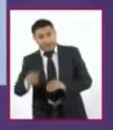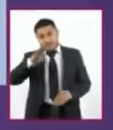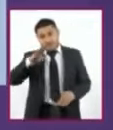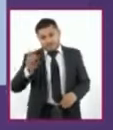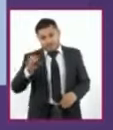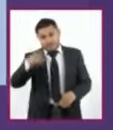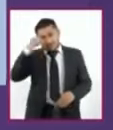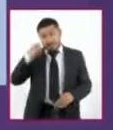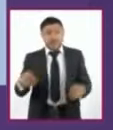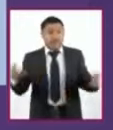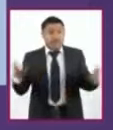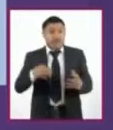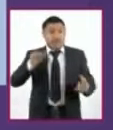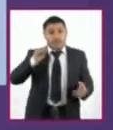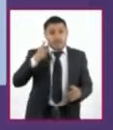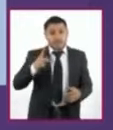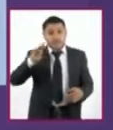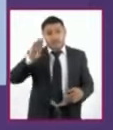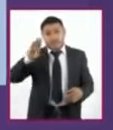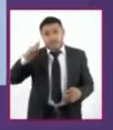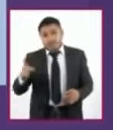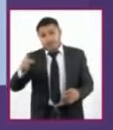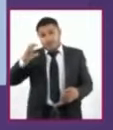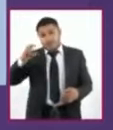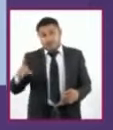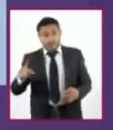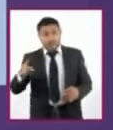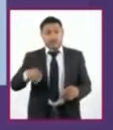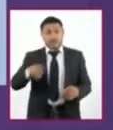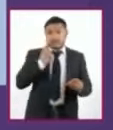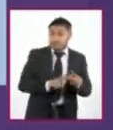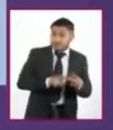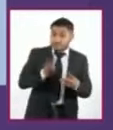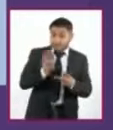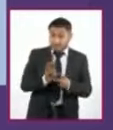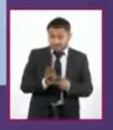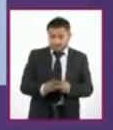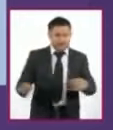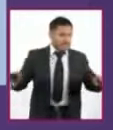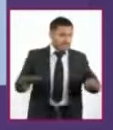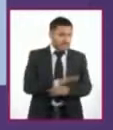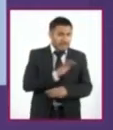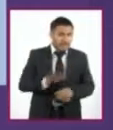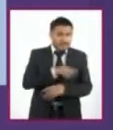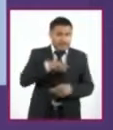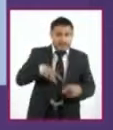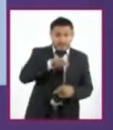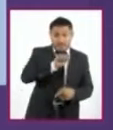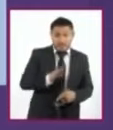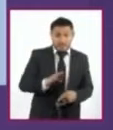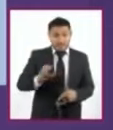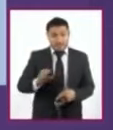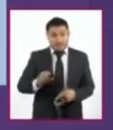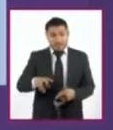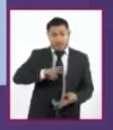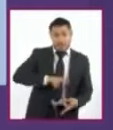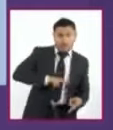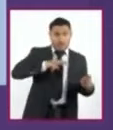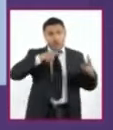triángulo A'B', C'. Opción B, rotación del triángulo ABC con un giro de 20